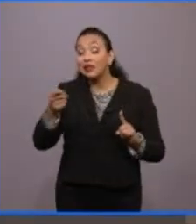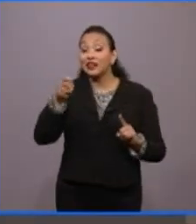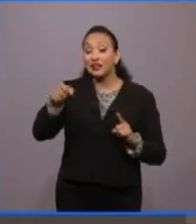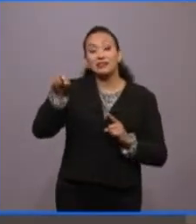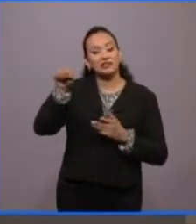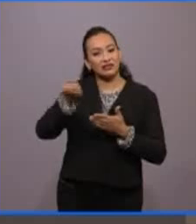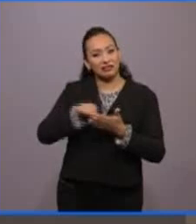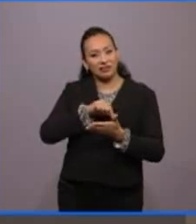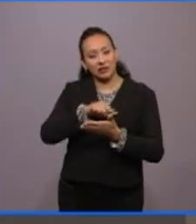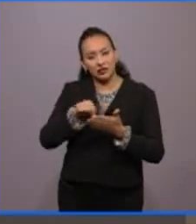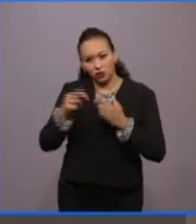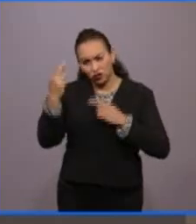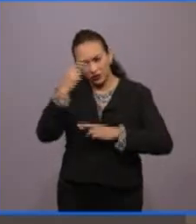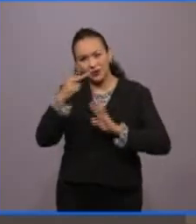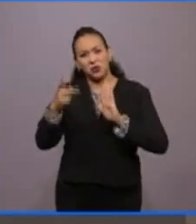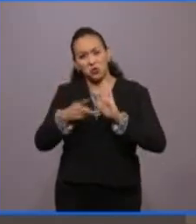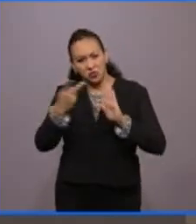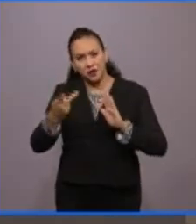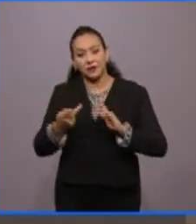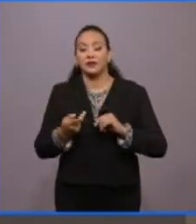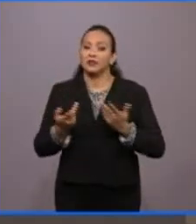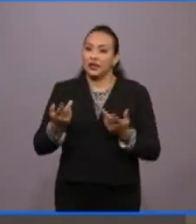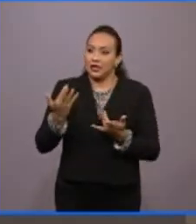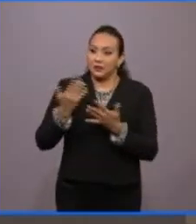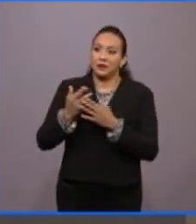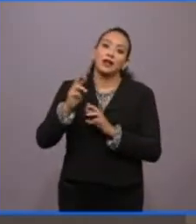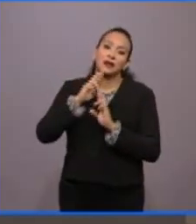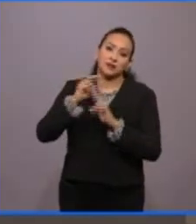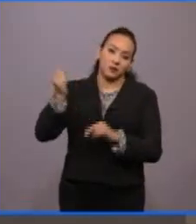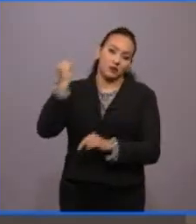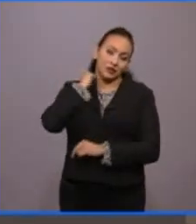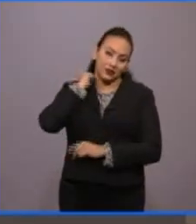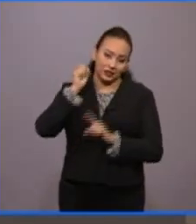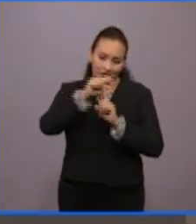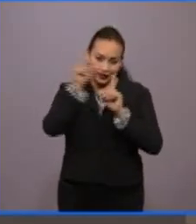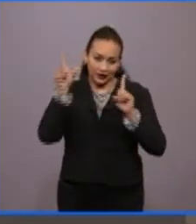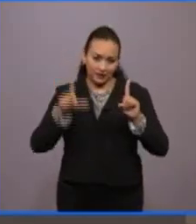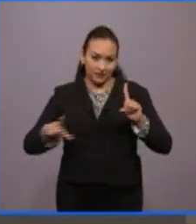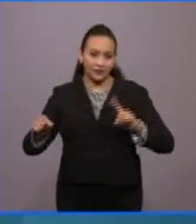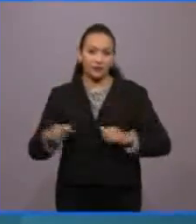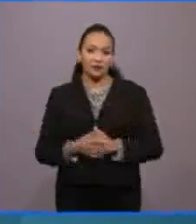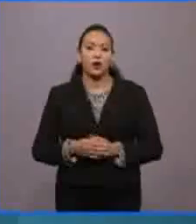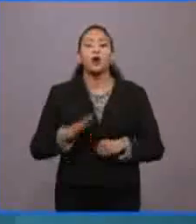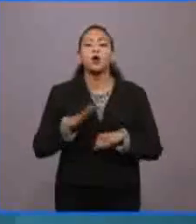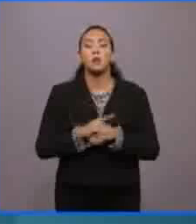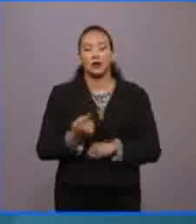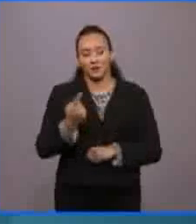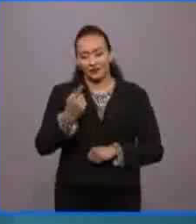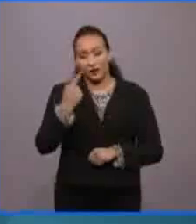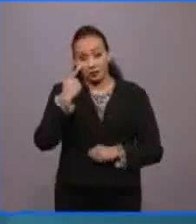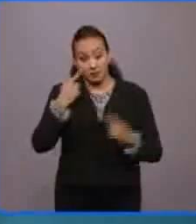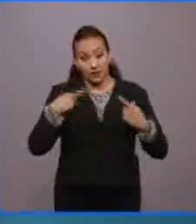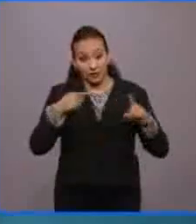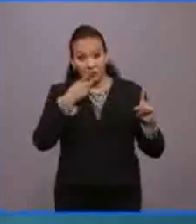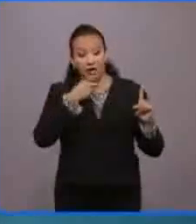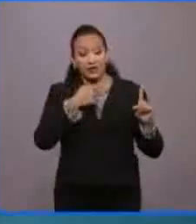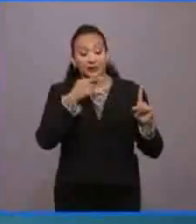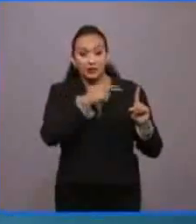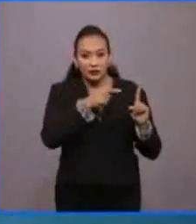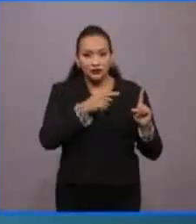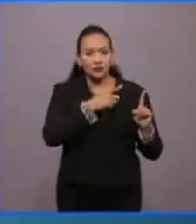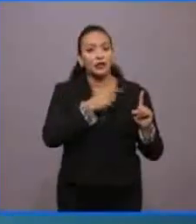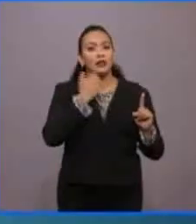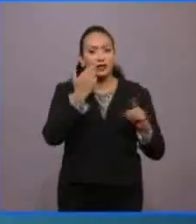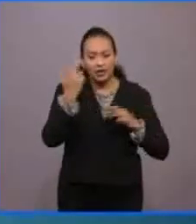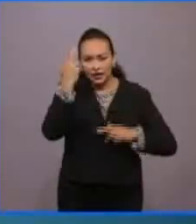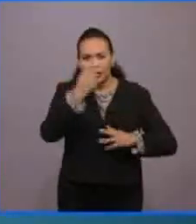acuerdo y su posterior aprobación por el Pleno del Senado de la República. Lo anterior, porque el actor se concreta a consignar los